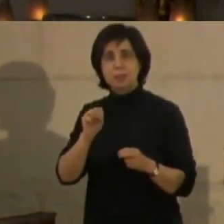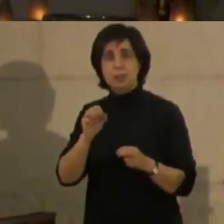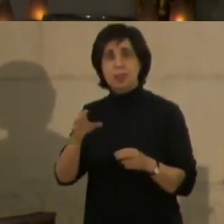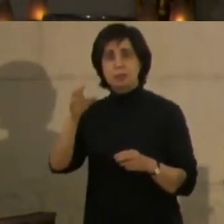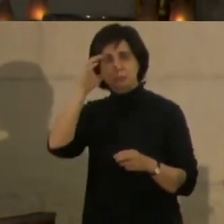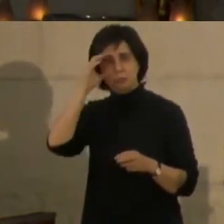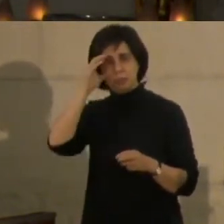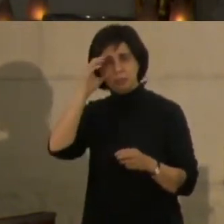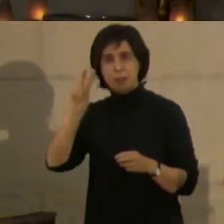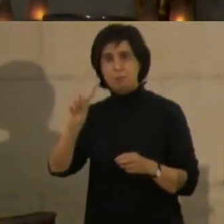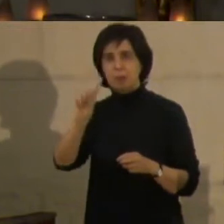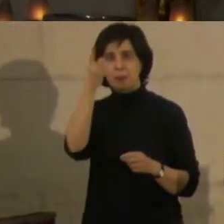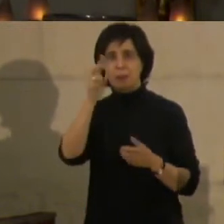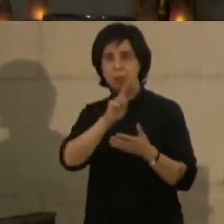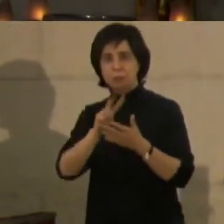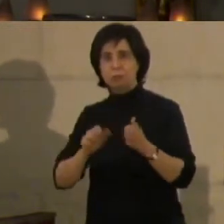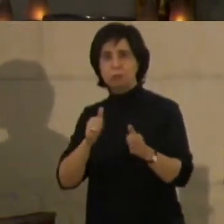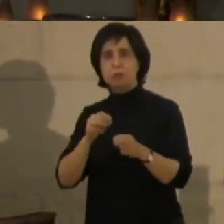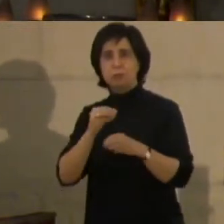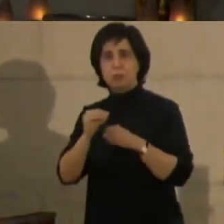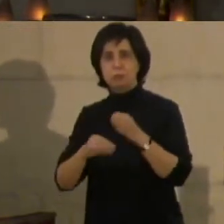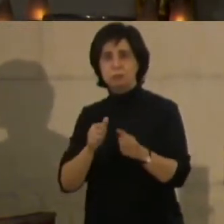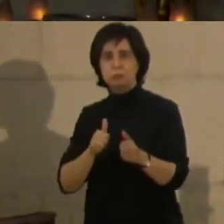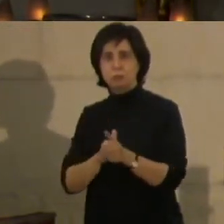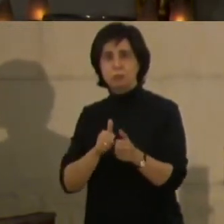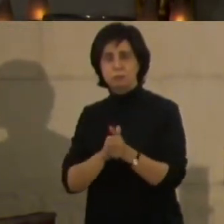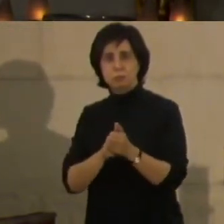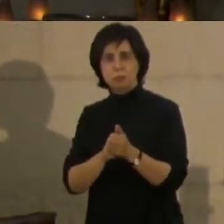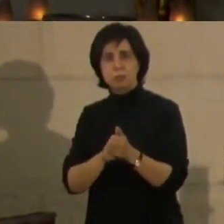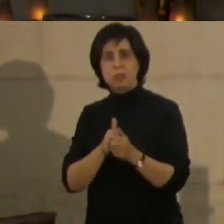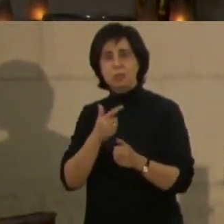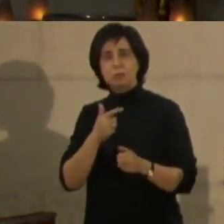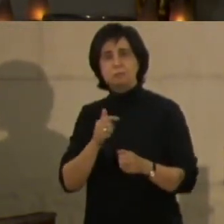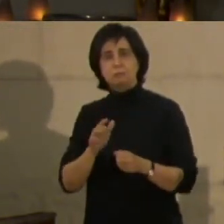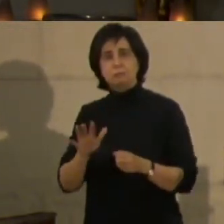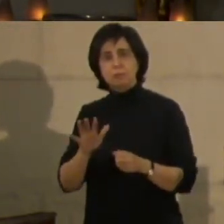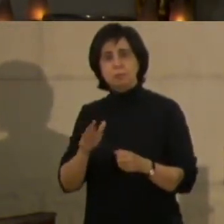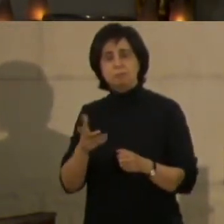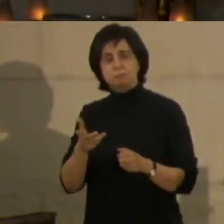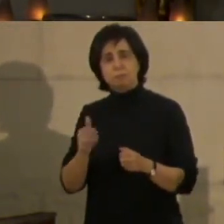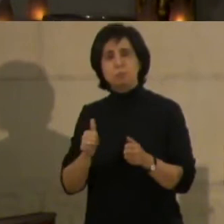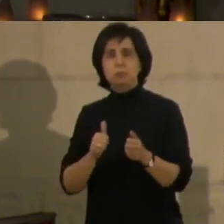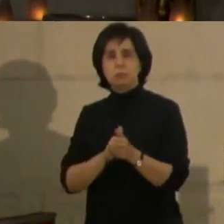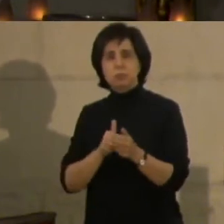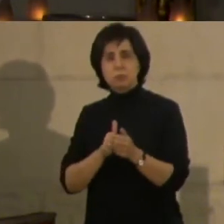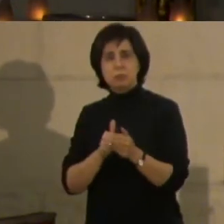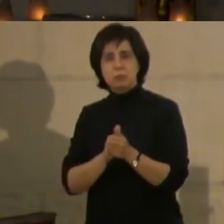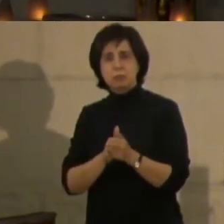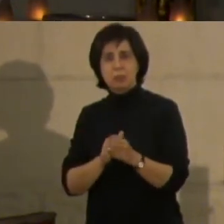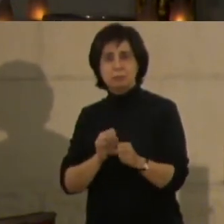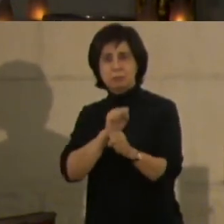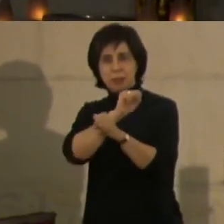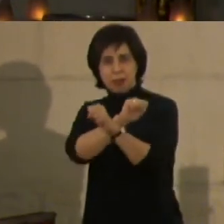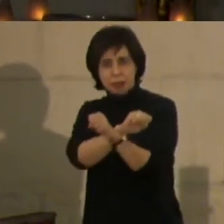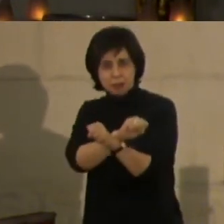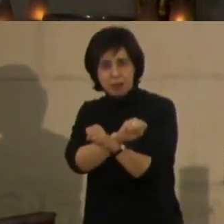Habéis escuchado la primera lectura del libro de los Hechos de los Apóstoles, donde ellos estaban prendidos